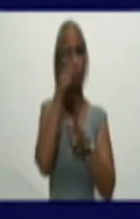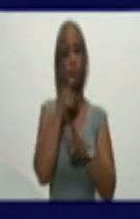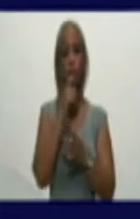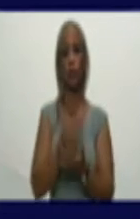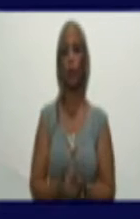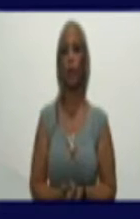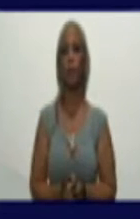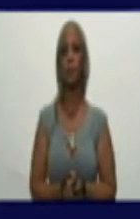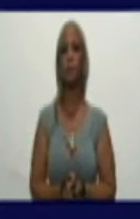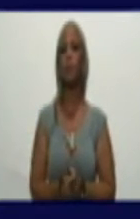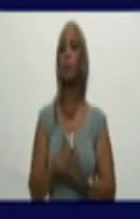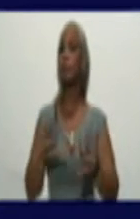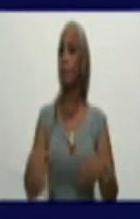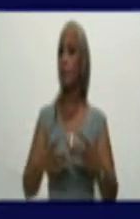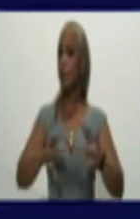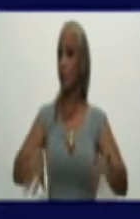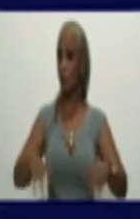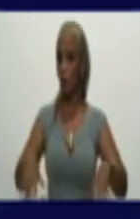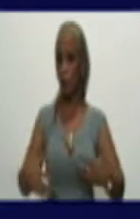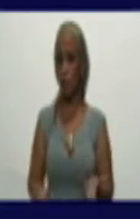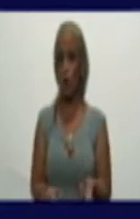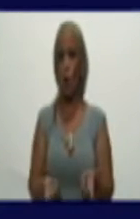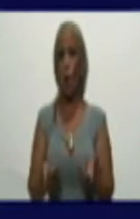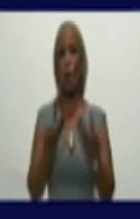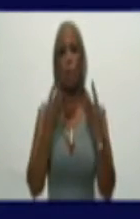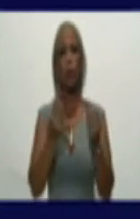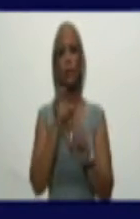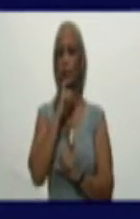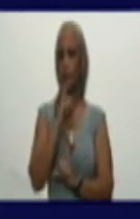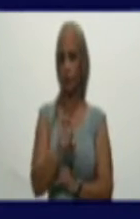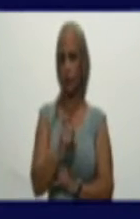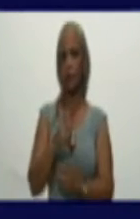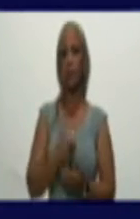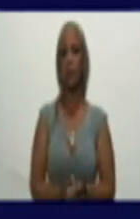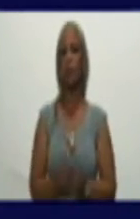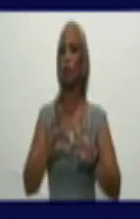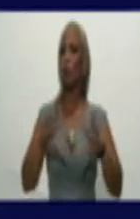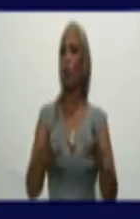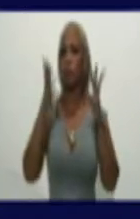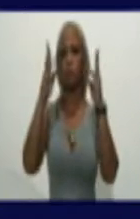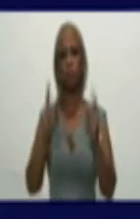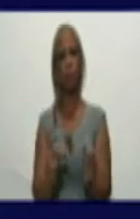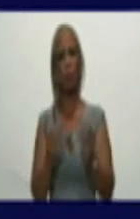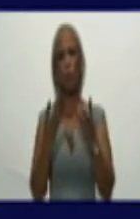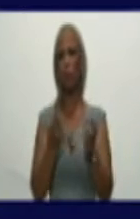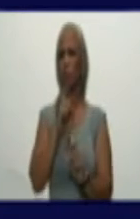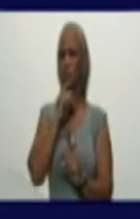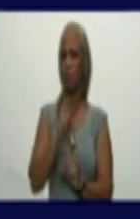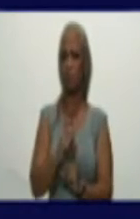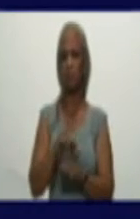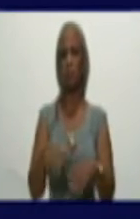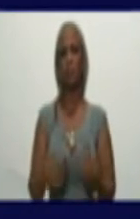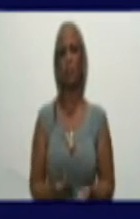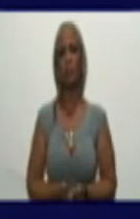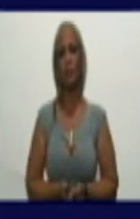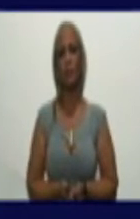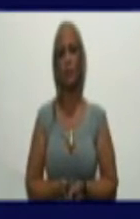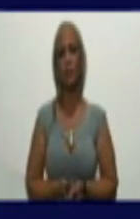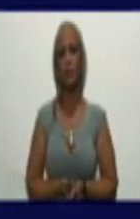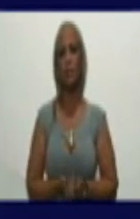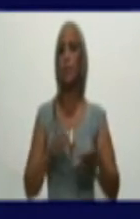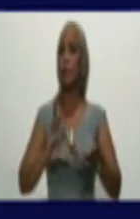Yunel, la situación sigue siendo muy compleja, los indicadores muy desfavorables, indicadores en un franco ascenso, es decir, la curva va